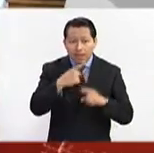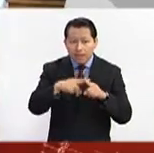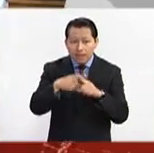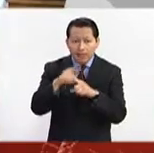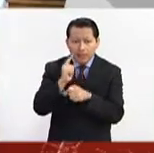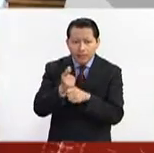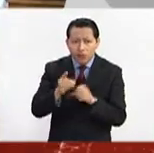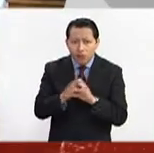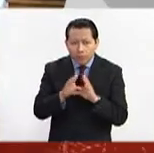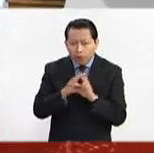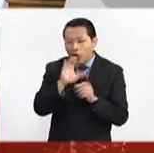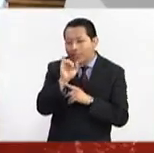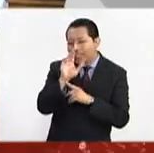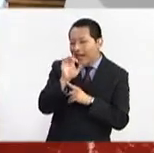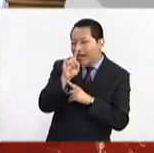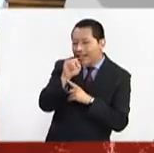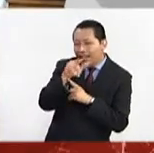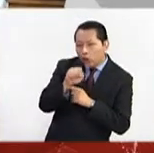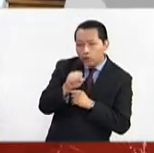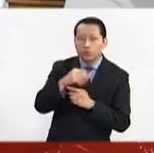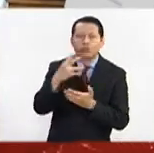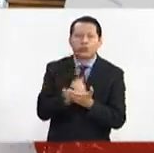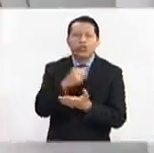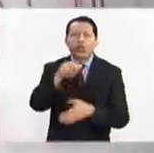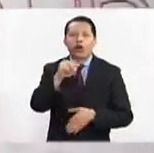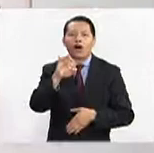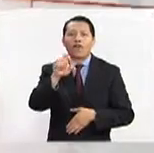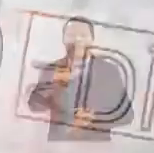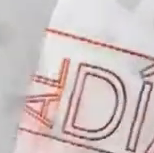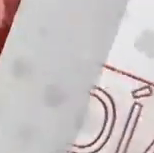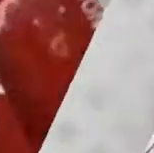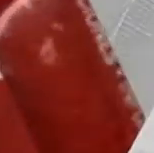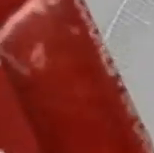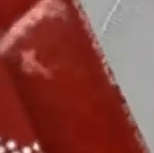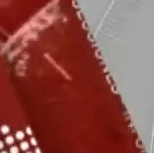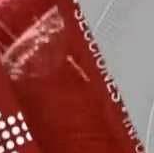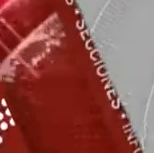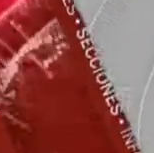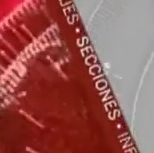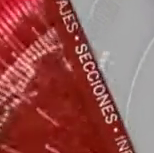de los ritmos circadianos ganan el Nobel de Medicina.